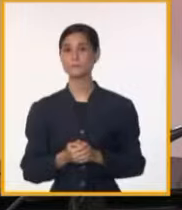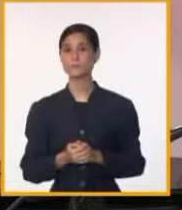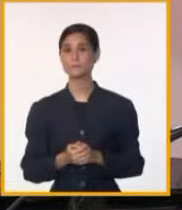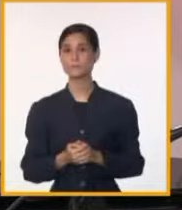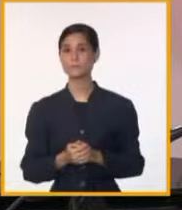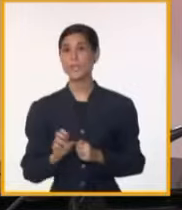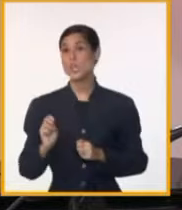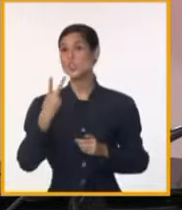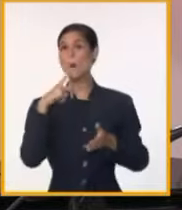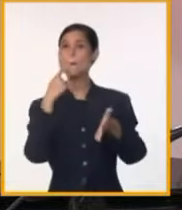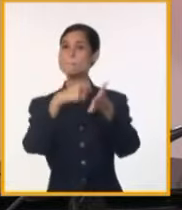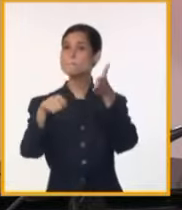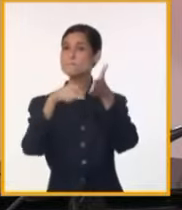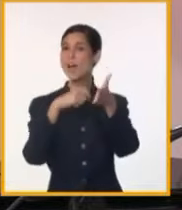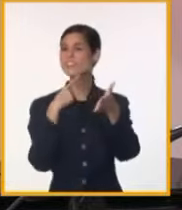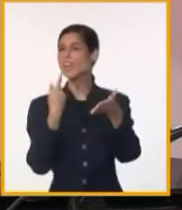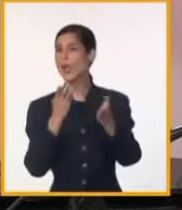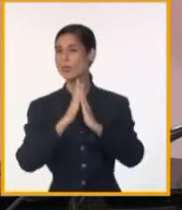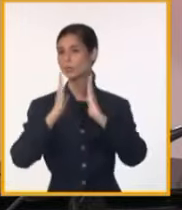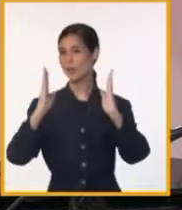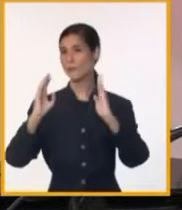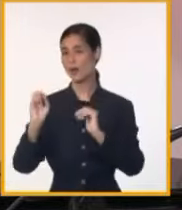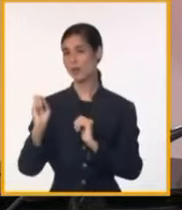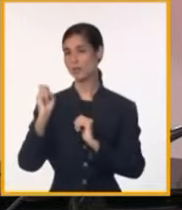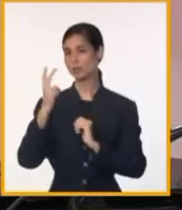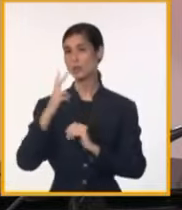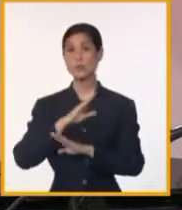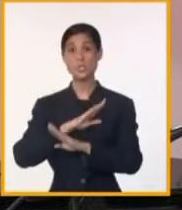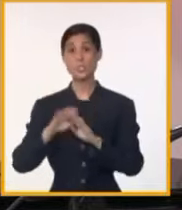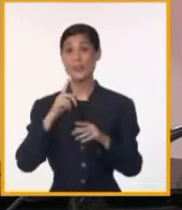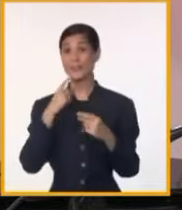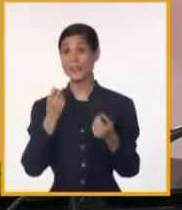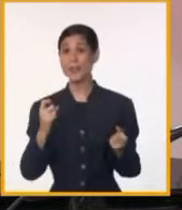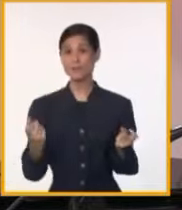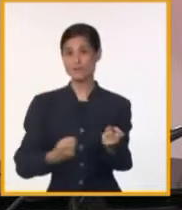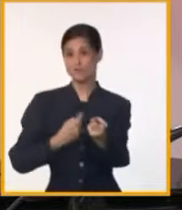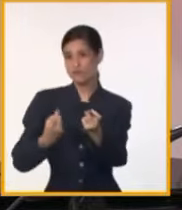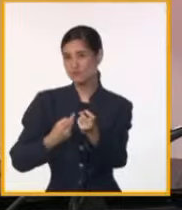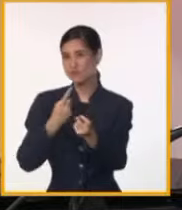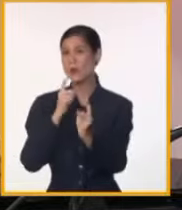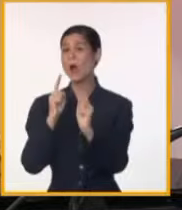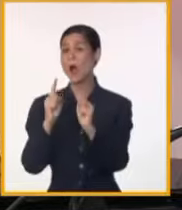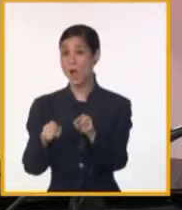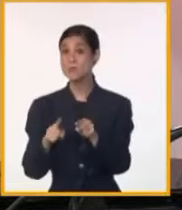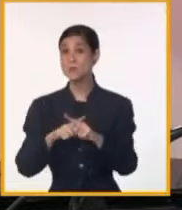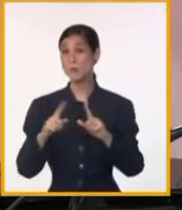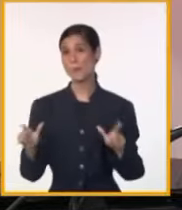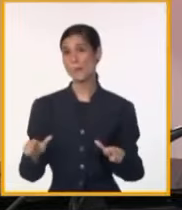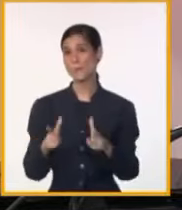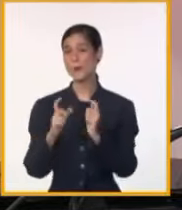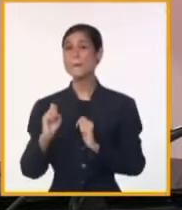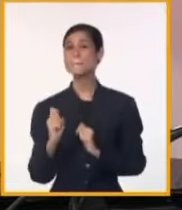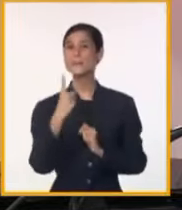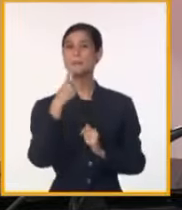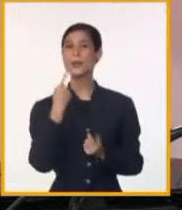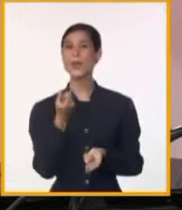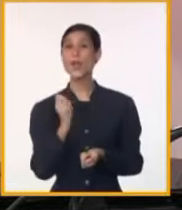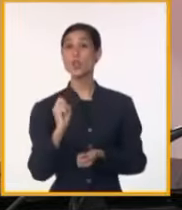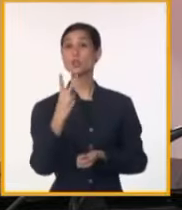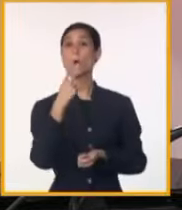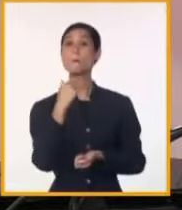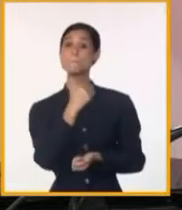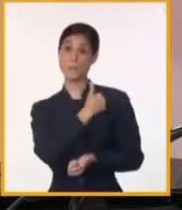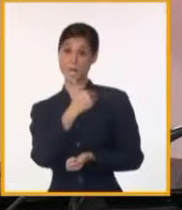marco de la quinta etapa del enfrentamiento y alcanzamos con éxito dos objetivos en la primera operación atacamos dos blancos militares en la